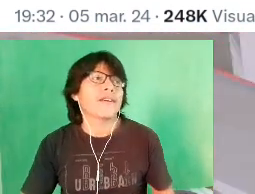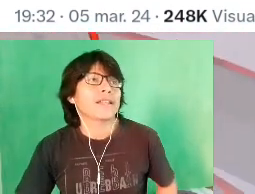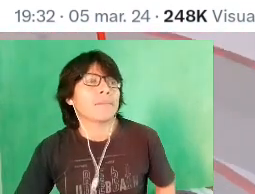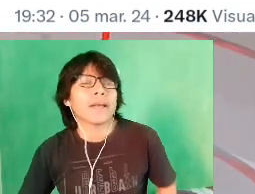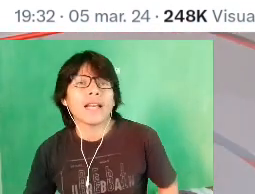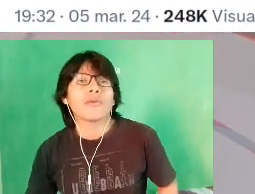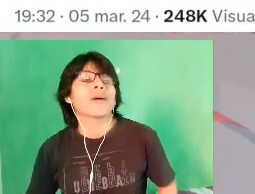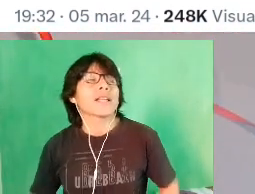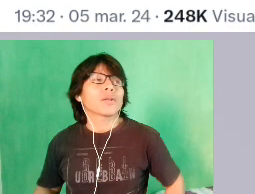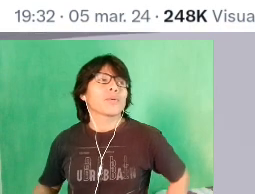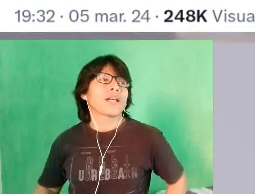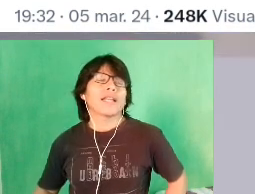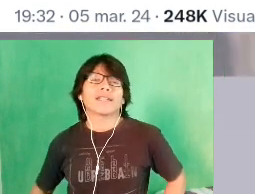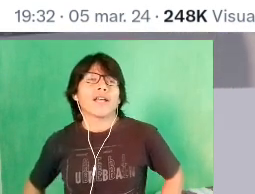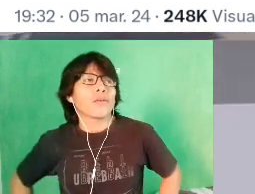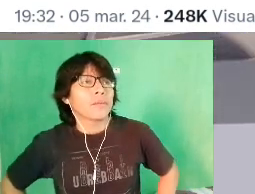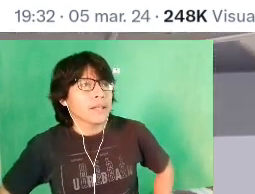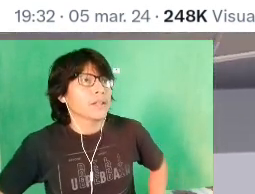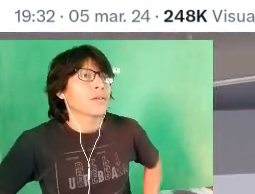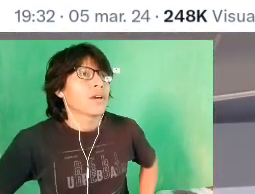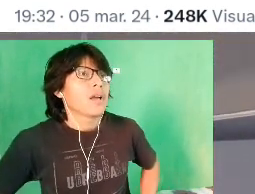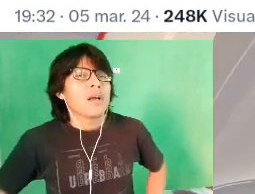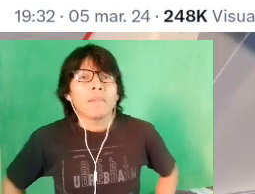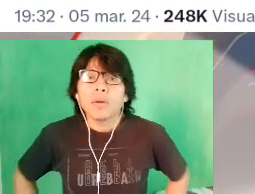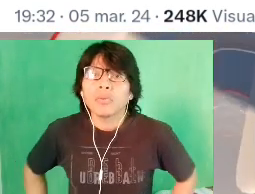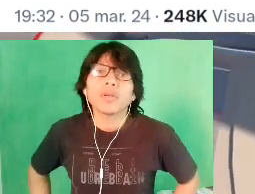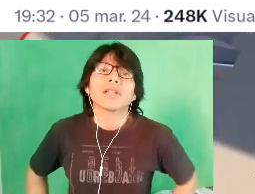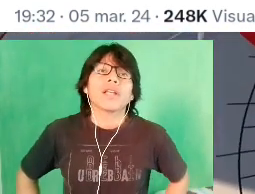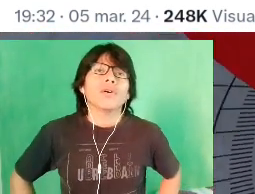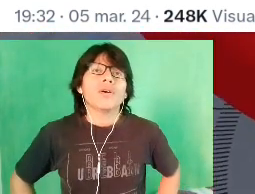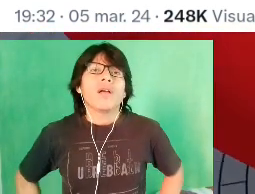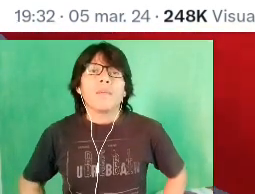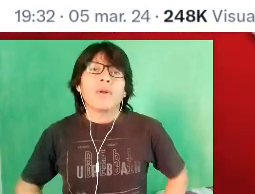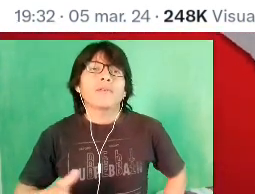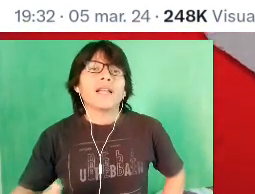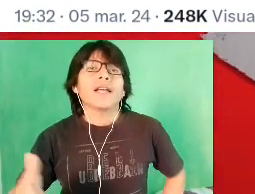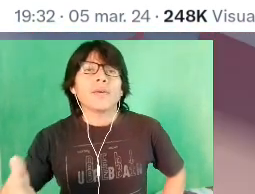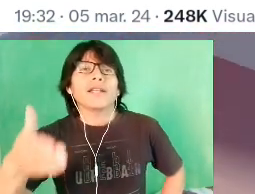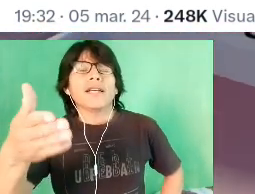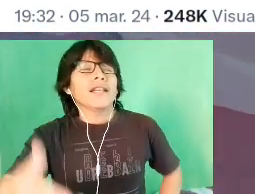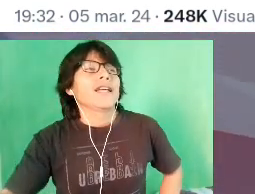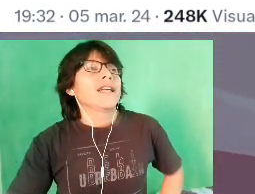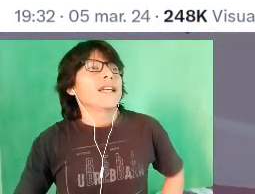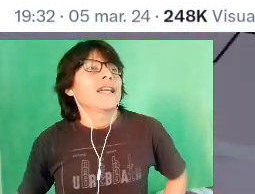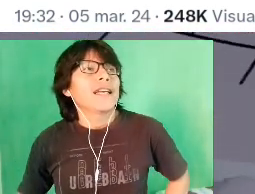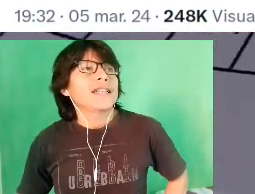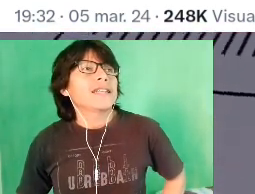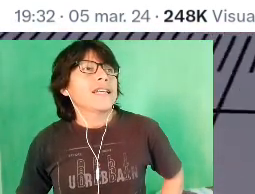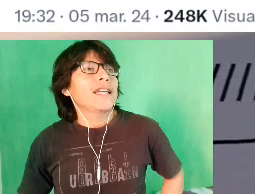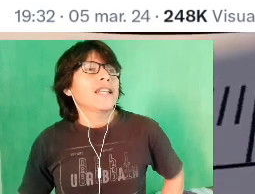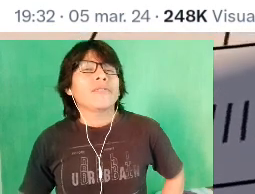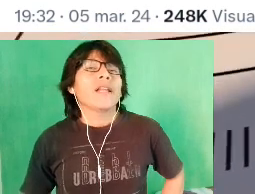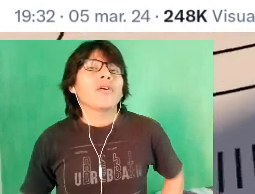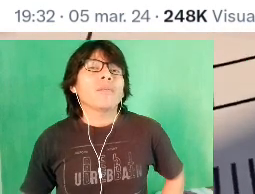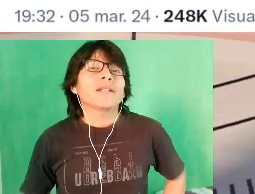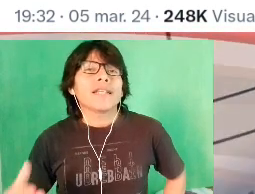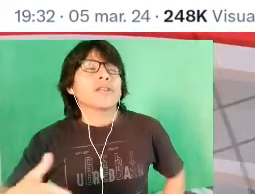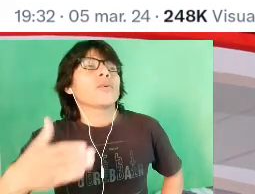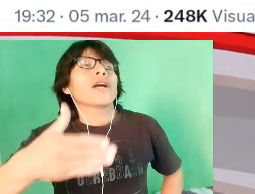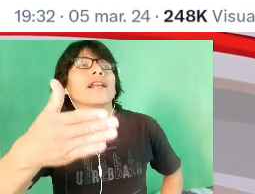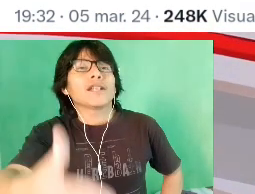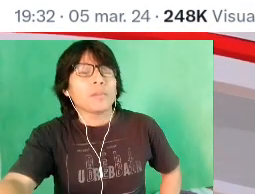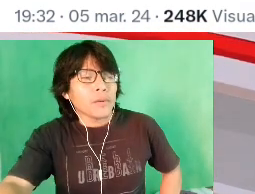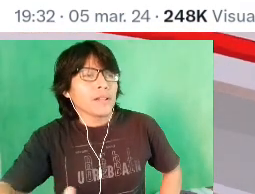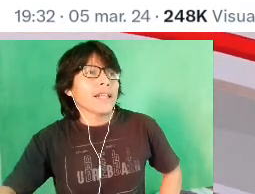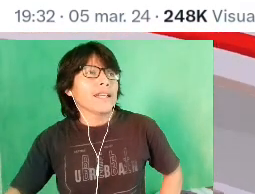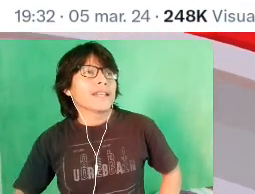aquel debate para la gubernatura del Estado de México. Pero nunca se dejó. Pero al final de cuentas, Delfina Gómez le